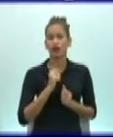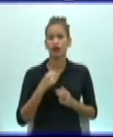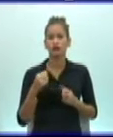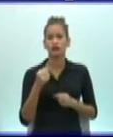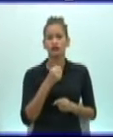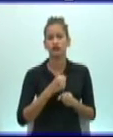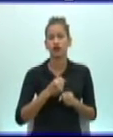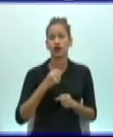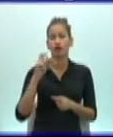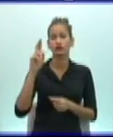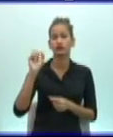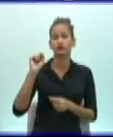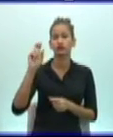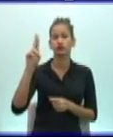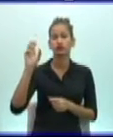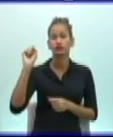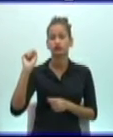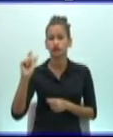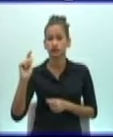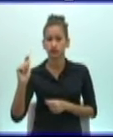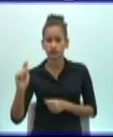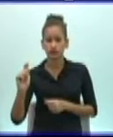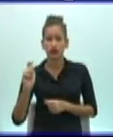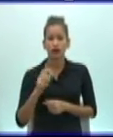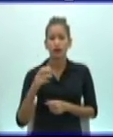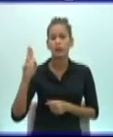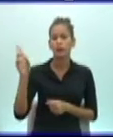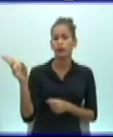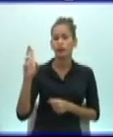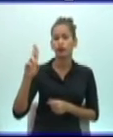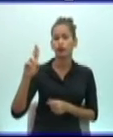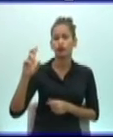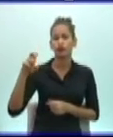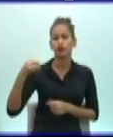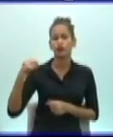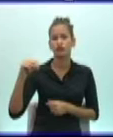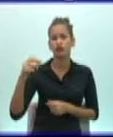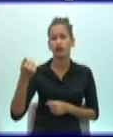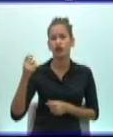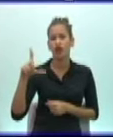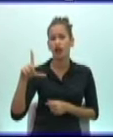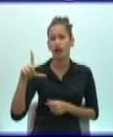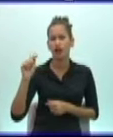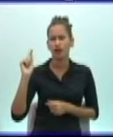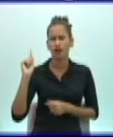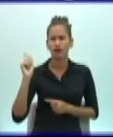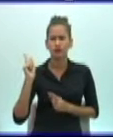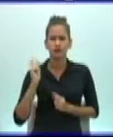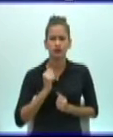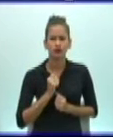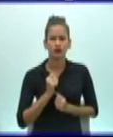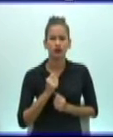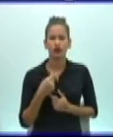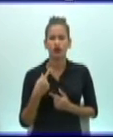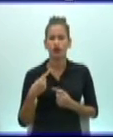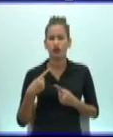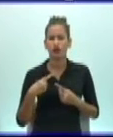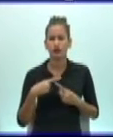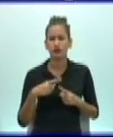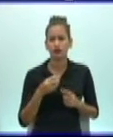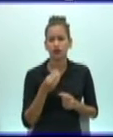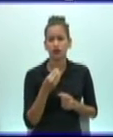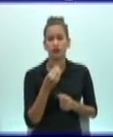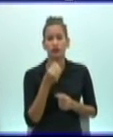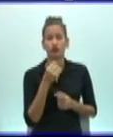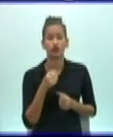para indicarnos o definirnos su verso. Ese puñal que es un objeto que sirve para